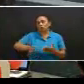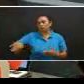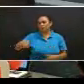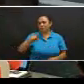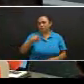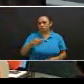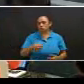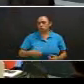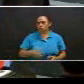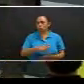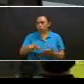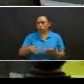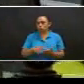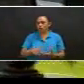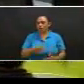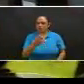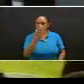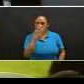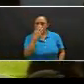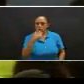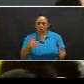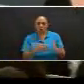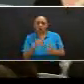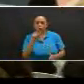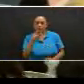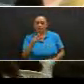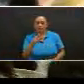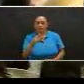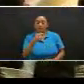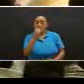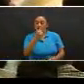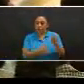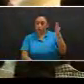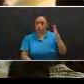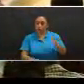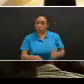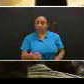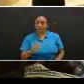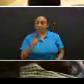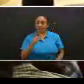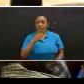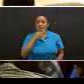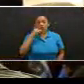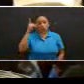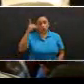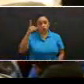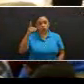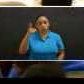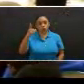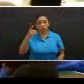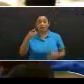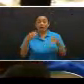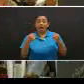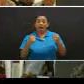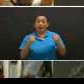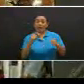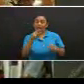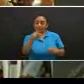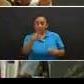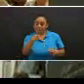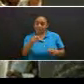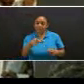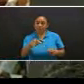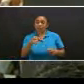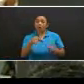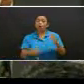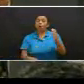Si la ira de ellos se ha levantado contra ti injustamente, Dios te va a salir al encuentro y te va a hacer justicia.